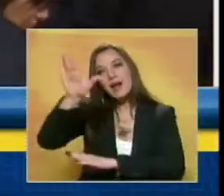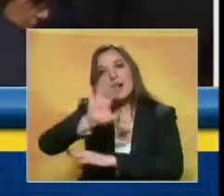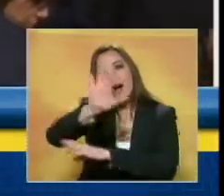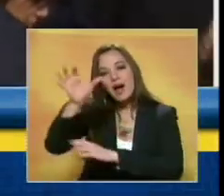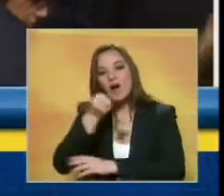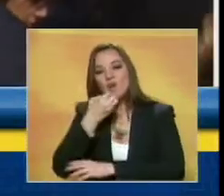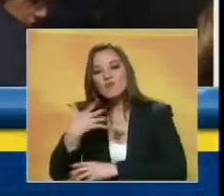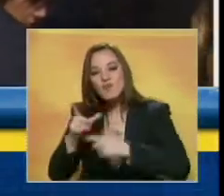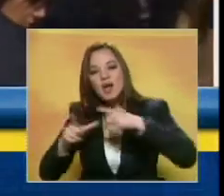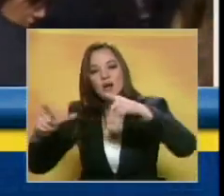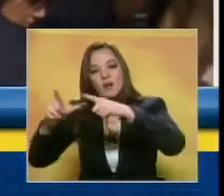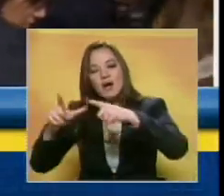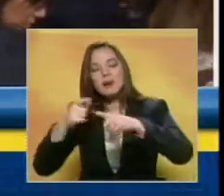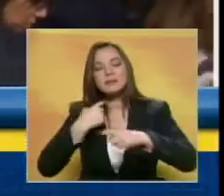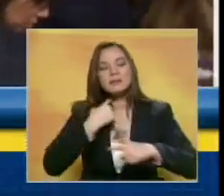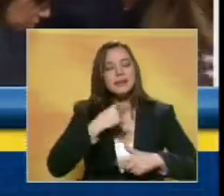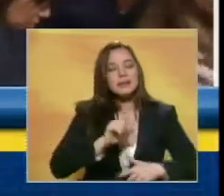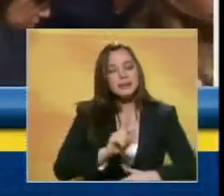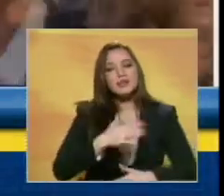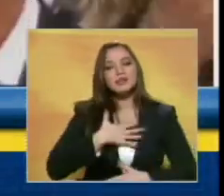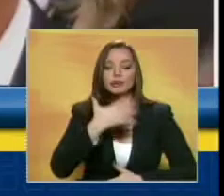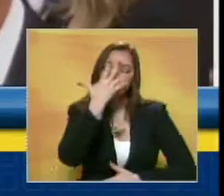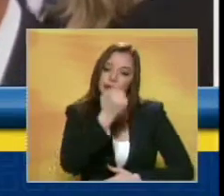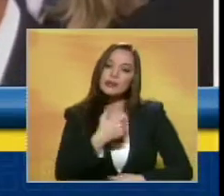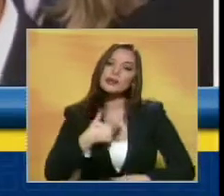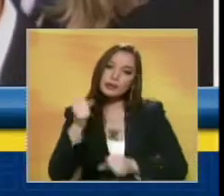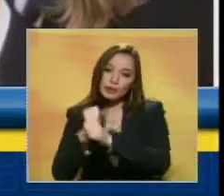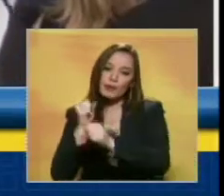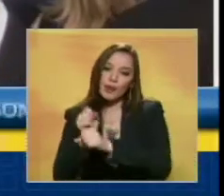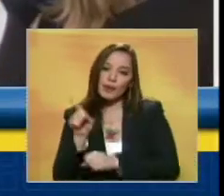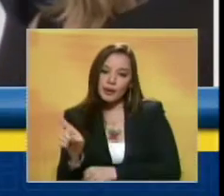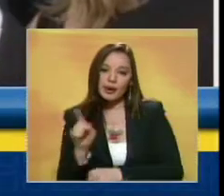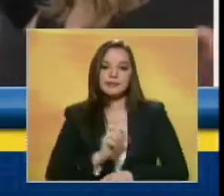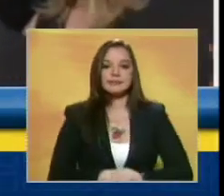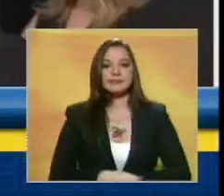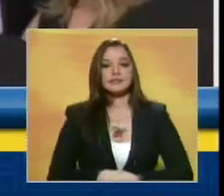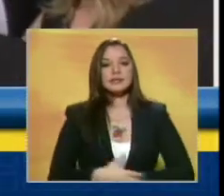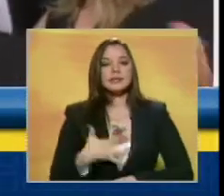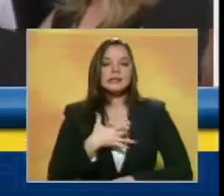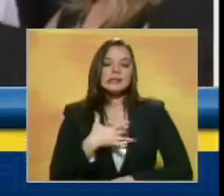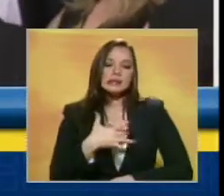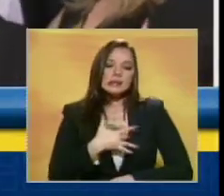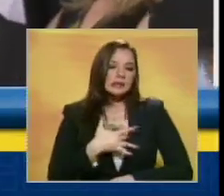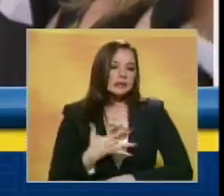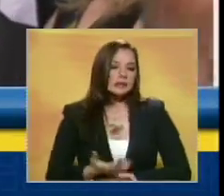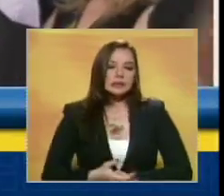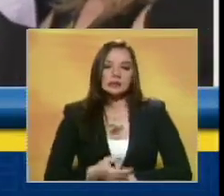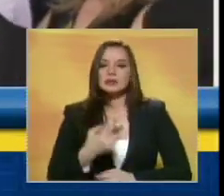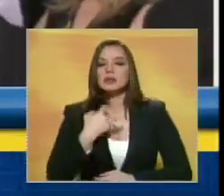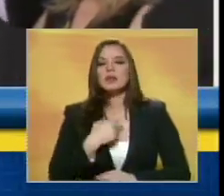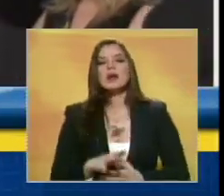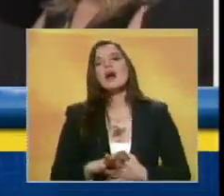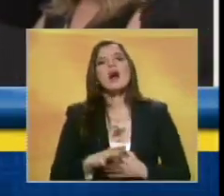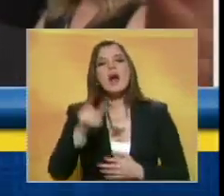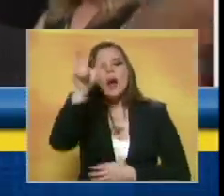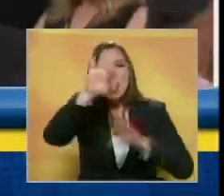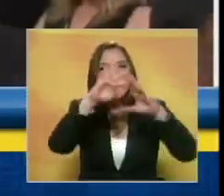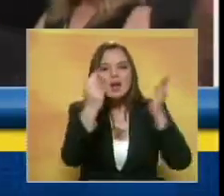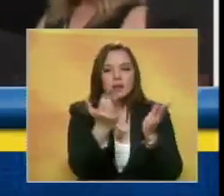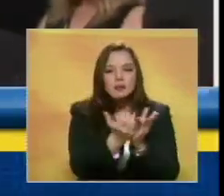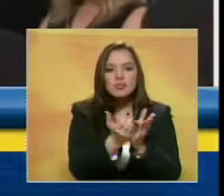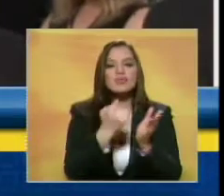una gran pérdida y estoy triste. Yo trabajé con él. La noticia me ha golpeado duro. El mundo sufrió la pérdida de una de las más